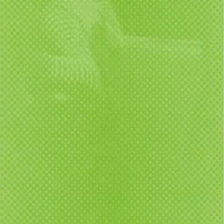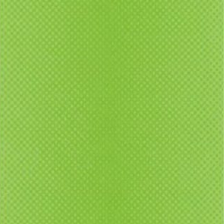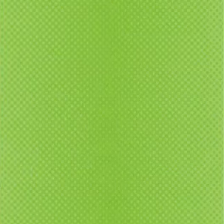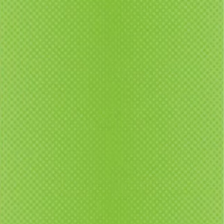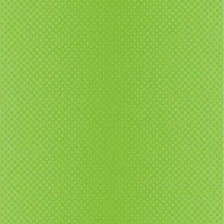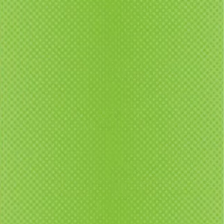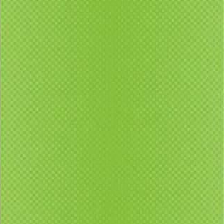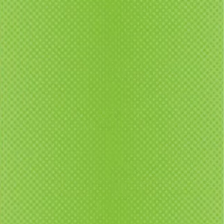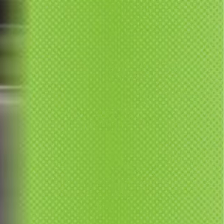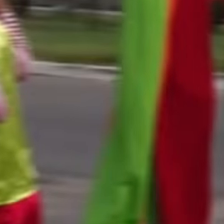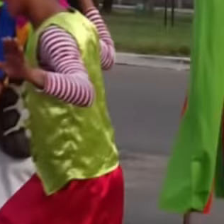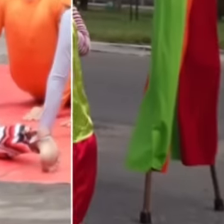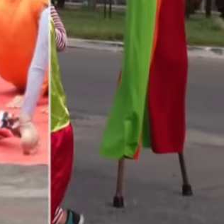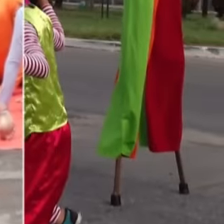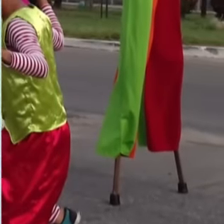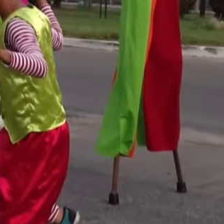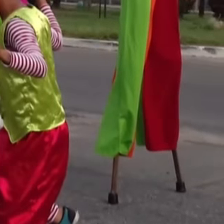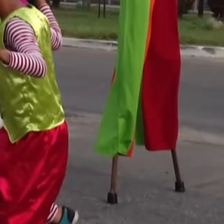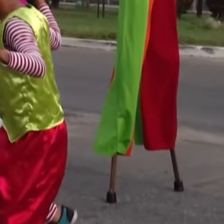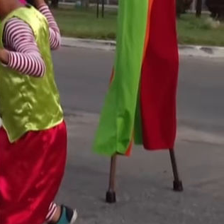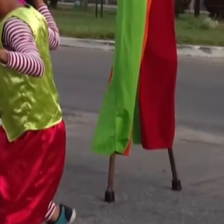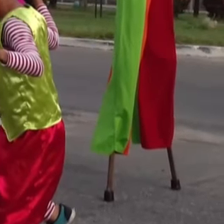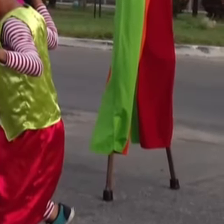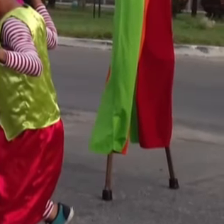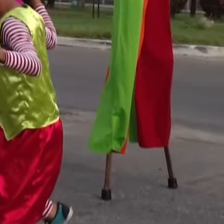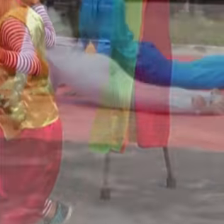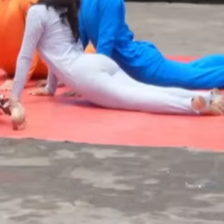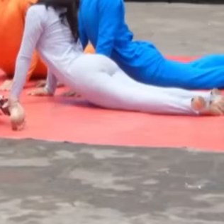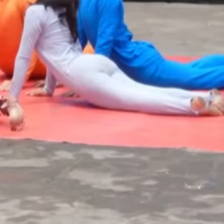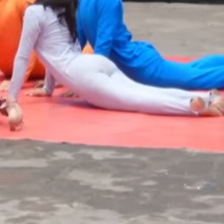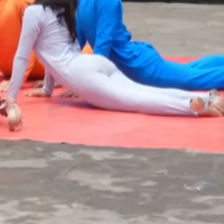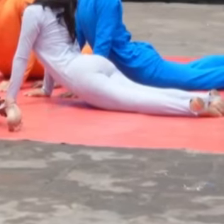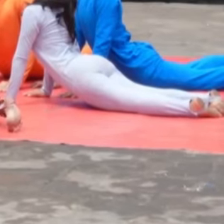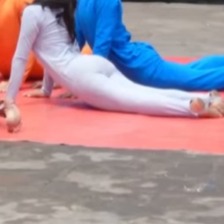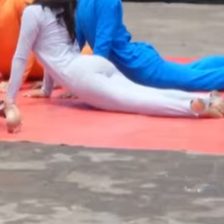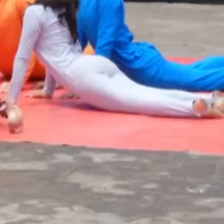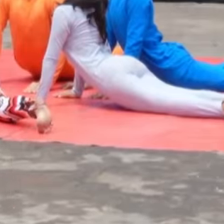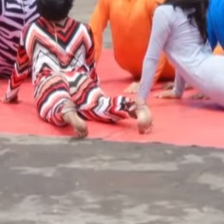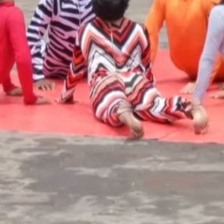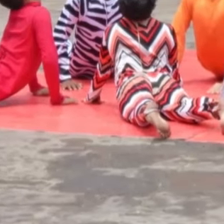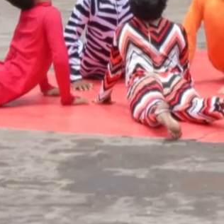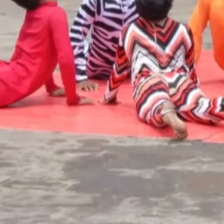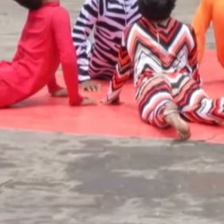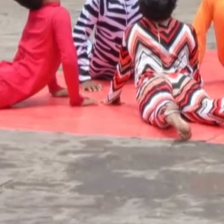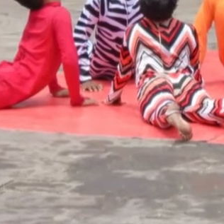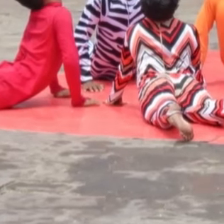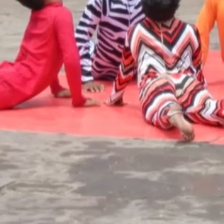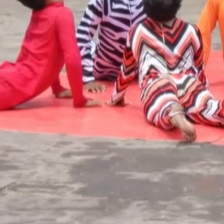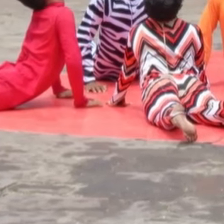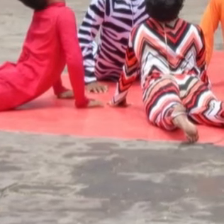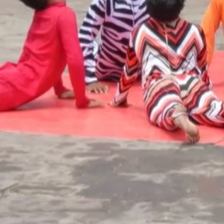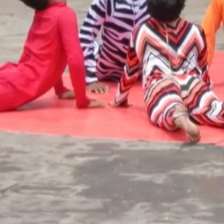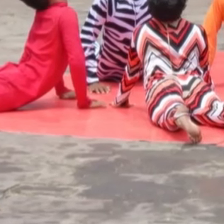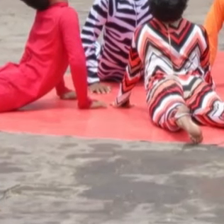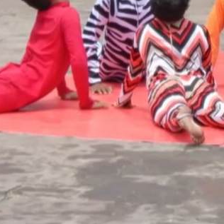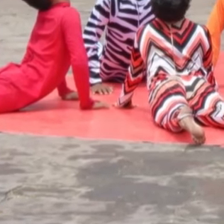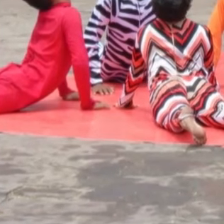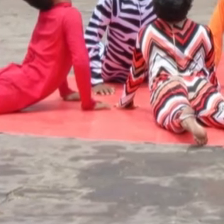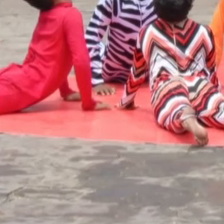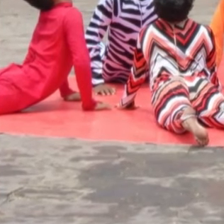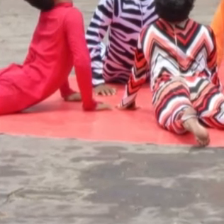¿Haces parte de un grupo de teatro? Participen del Festival Estudiantil de Teatro y Muestra Nacional Barranca Bermeja, Tierra de Chapapote, del 31